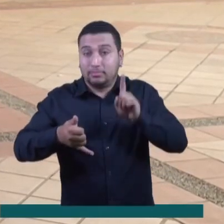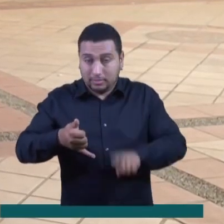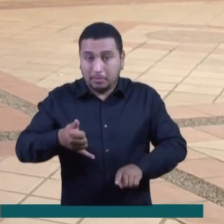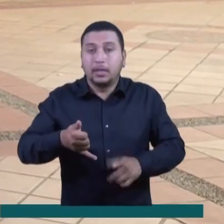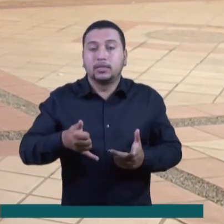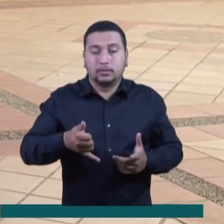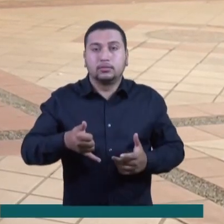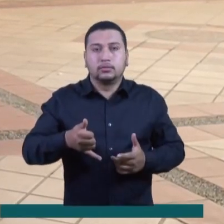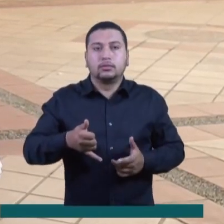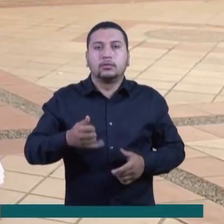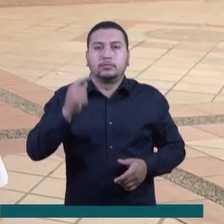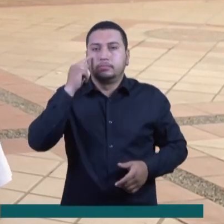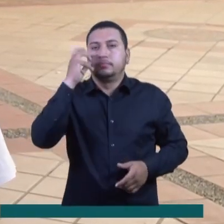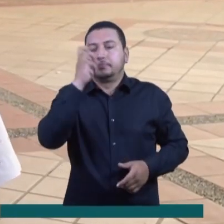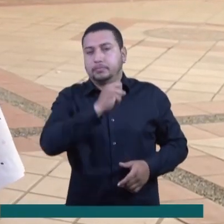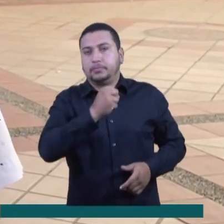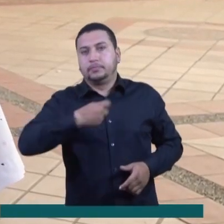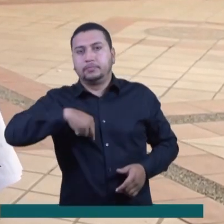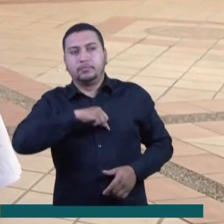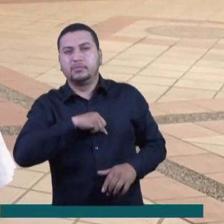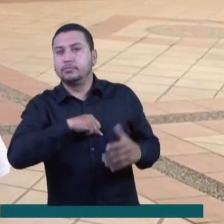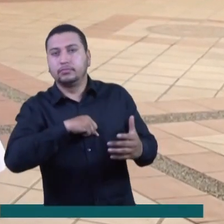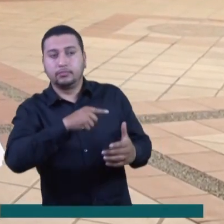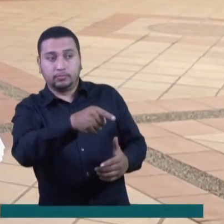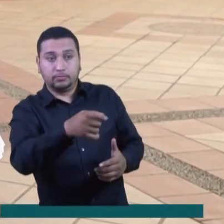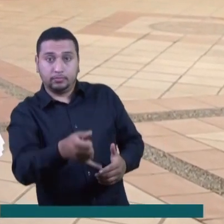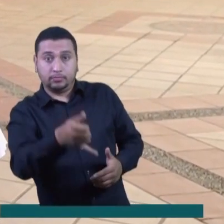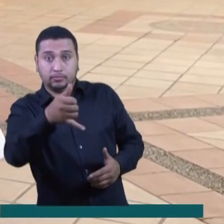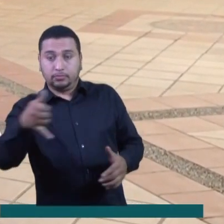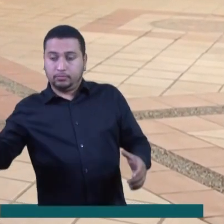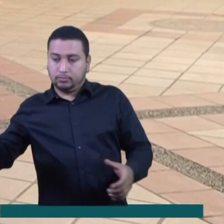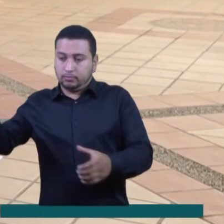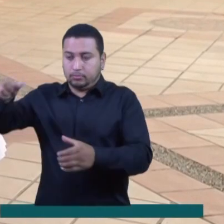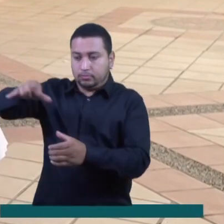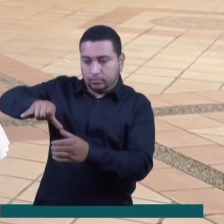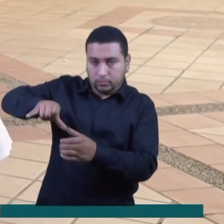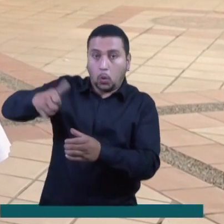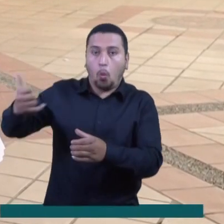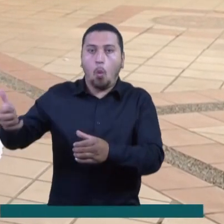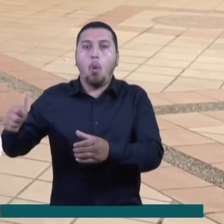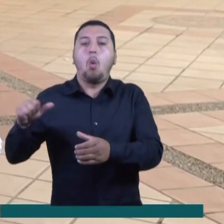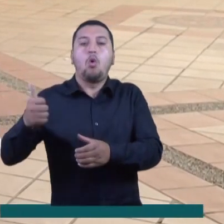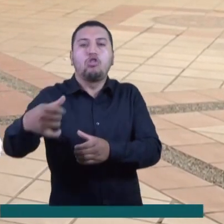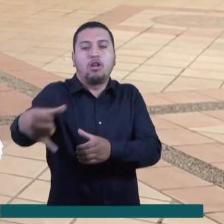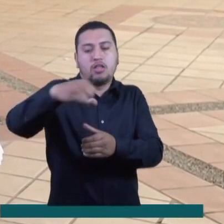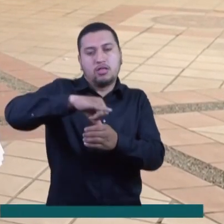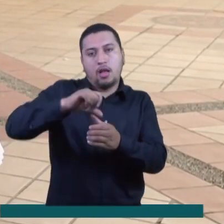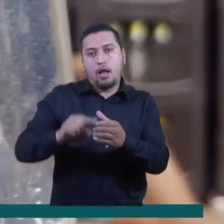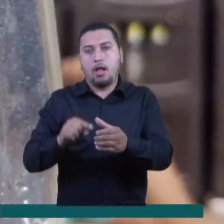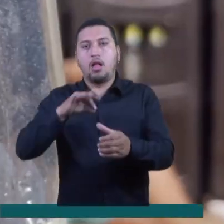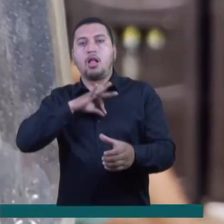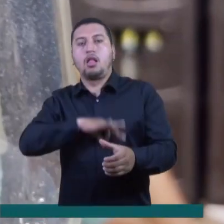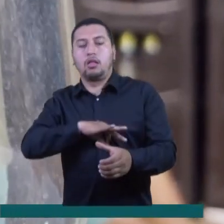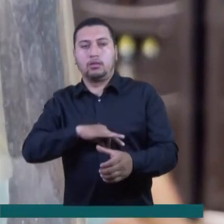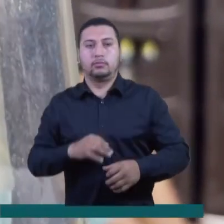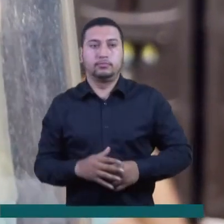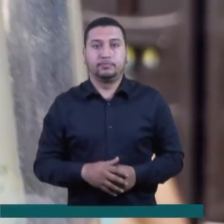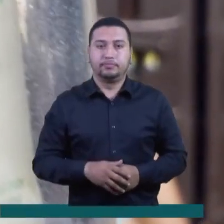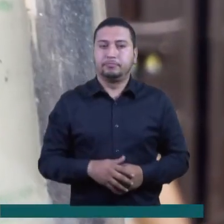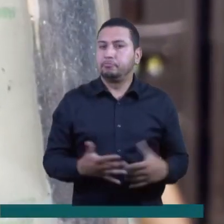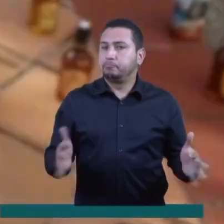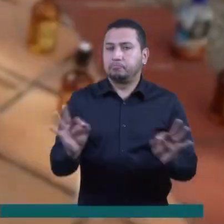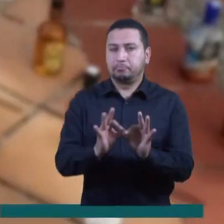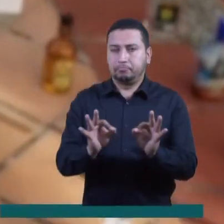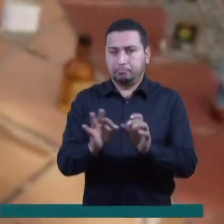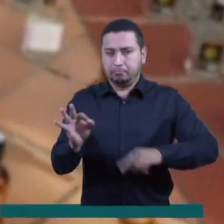inducimos que estaban efectuando un re envasado de esta cerveza con unos sencillos pasos